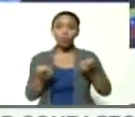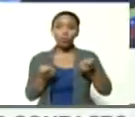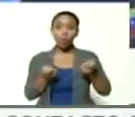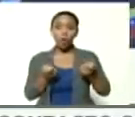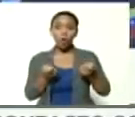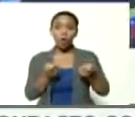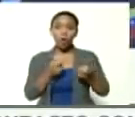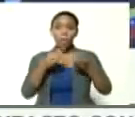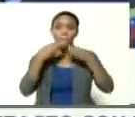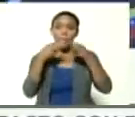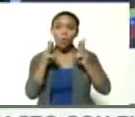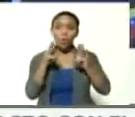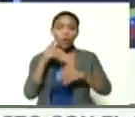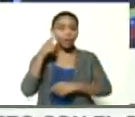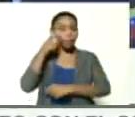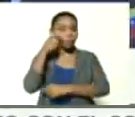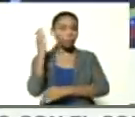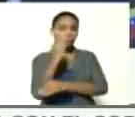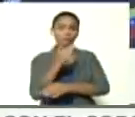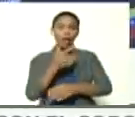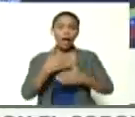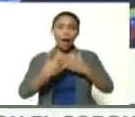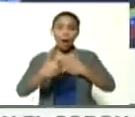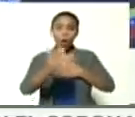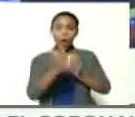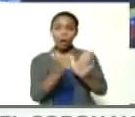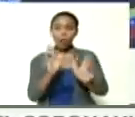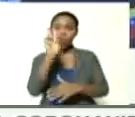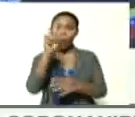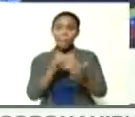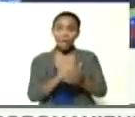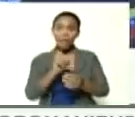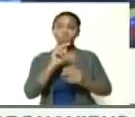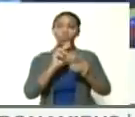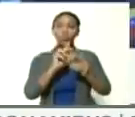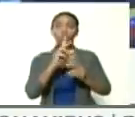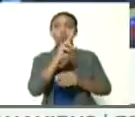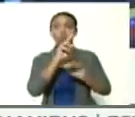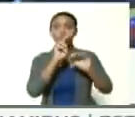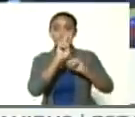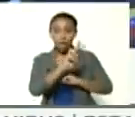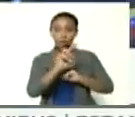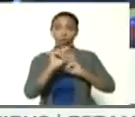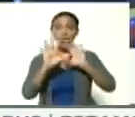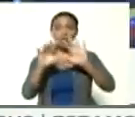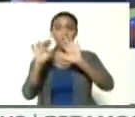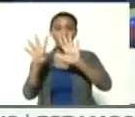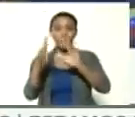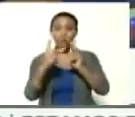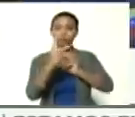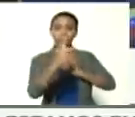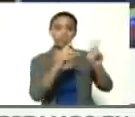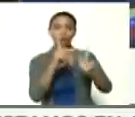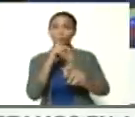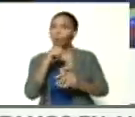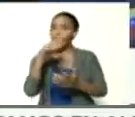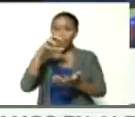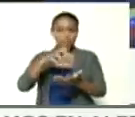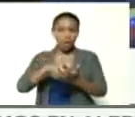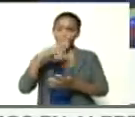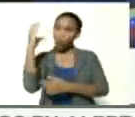Estado. Prácticamente a lo largo de los 2.219 kilómetros de ese límite no hay Estado